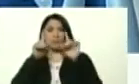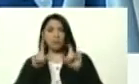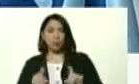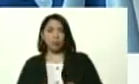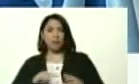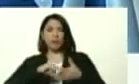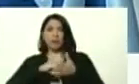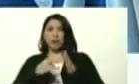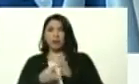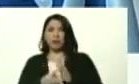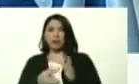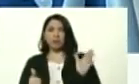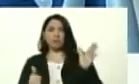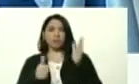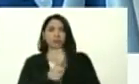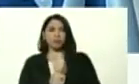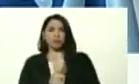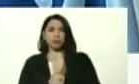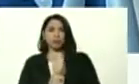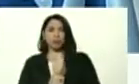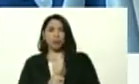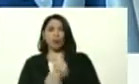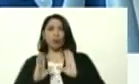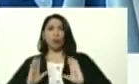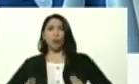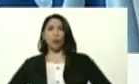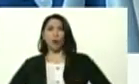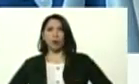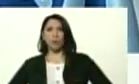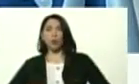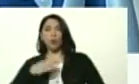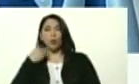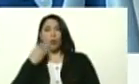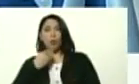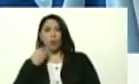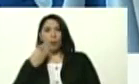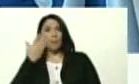se determinó que la osamenta es humana de un adolescente